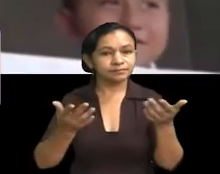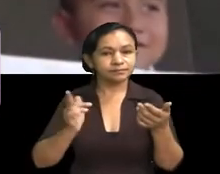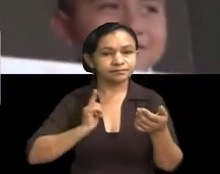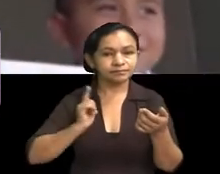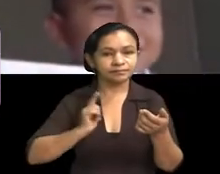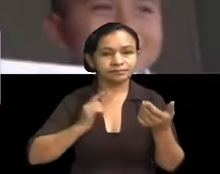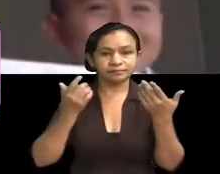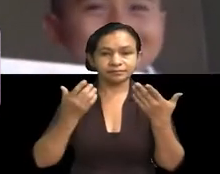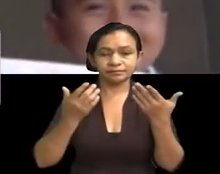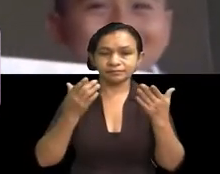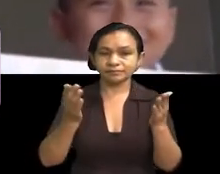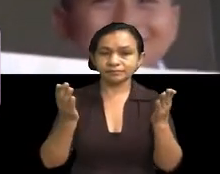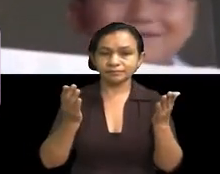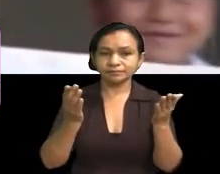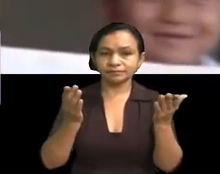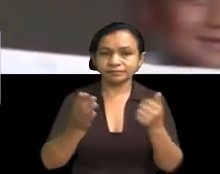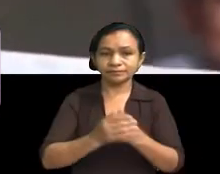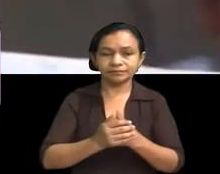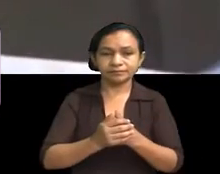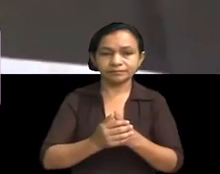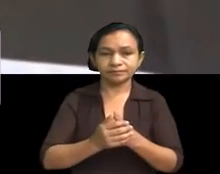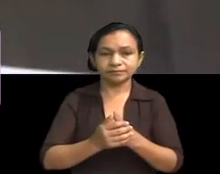decir algo medianamente